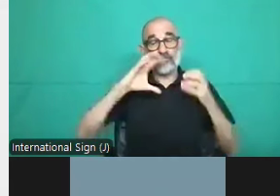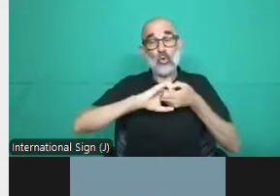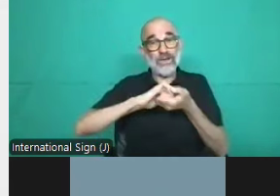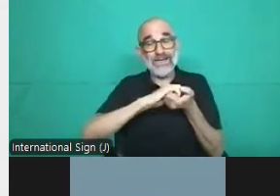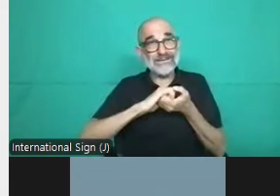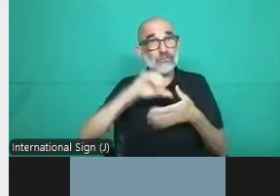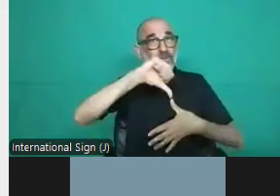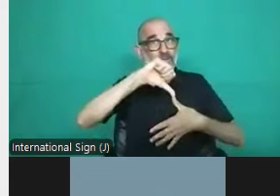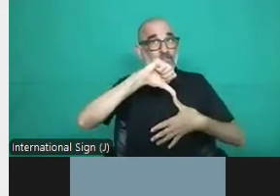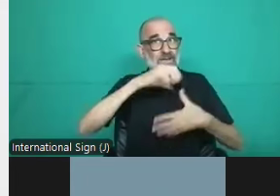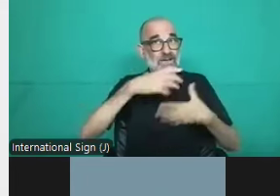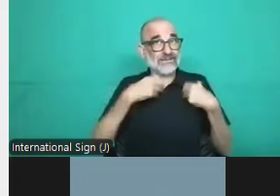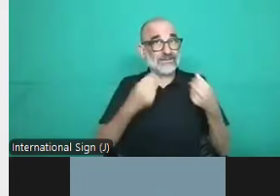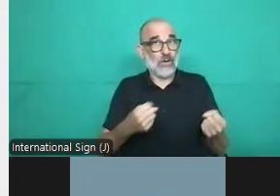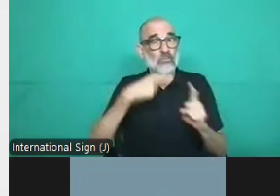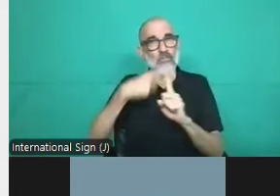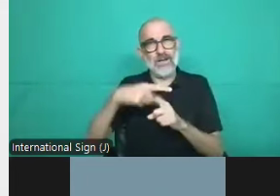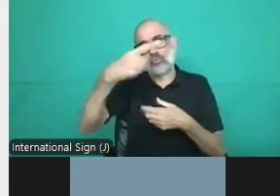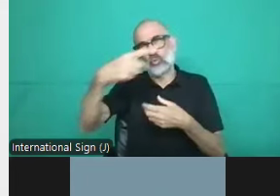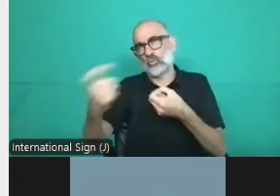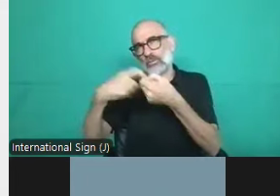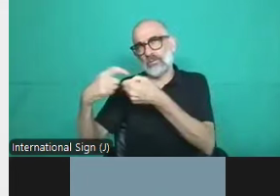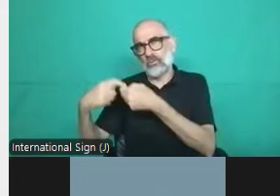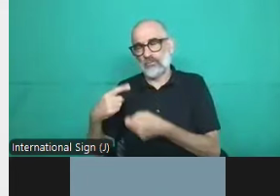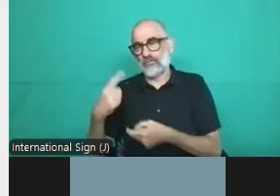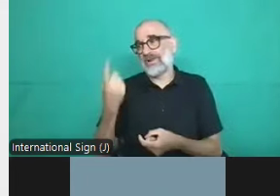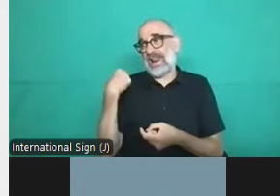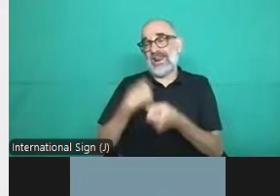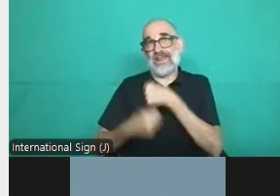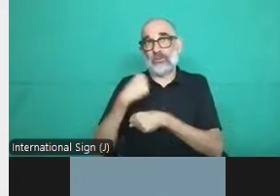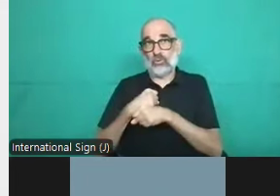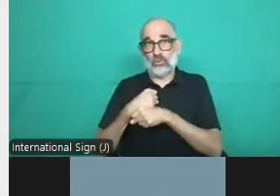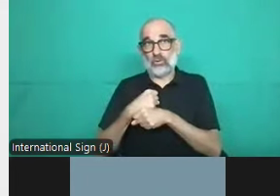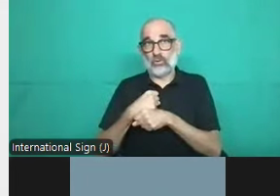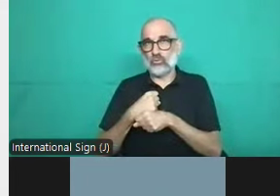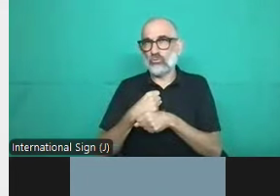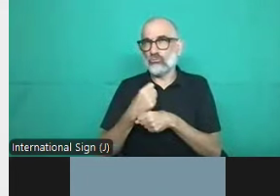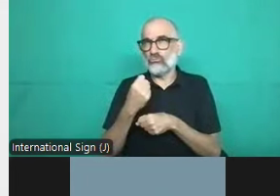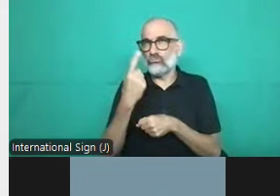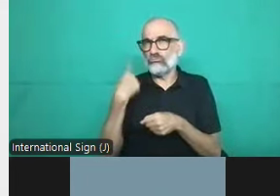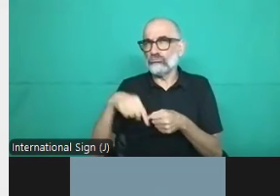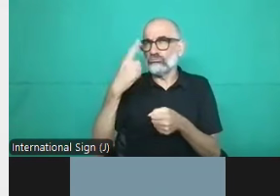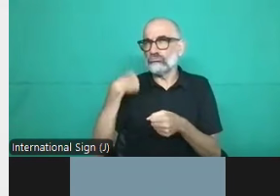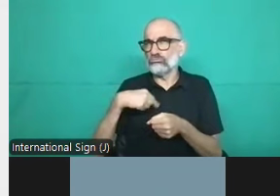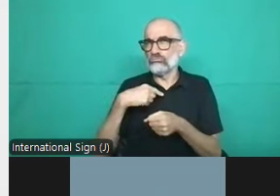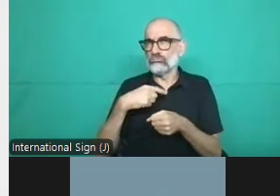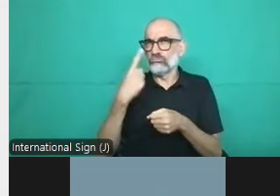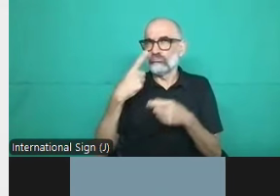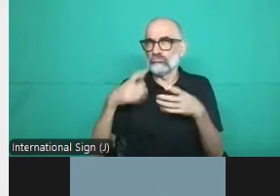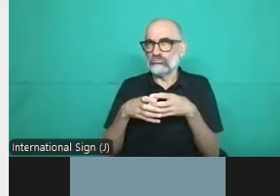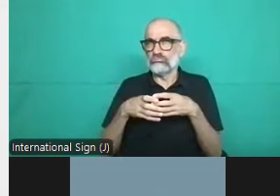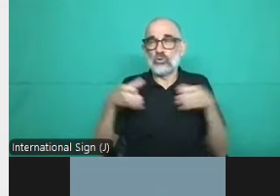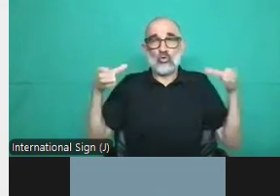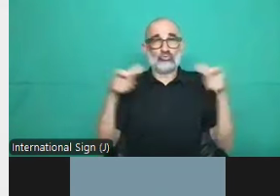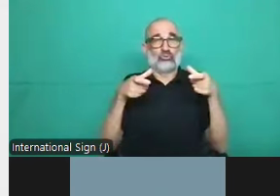ano, Consejo Directivo no número 60, Conselho Diretivo aprobaron número la 60, política de personal de eles salud aprovaram a 2030, política